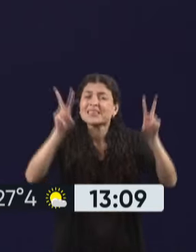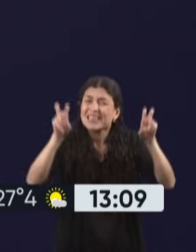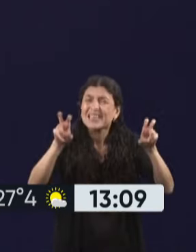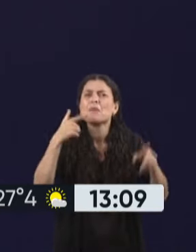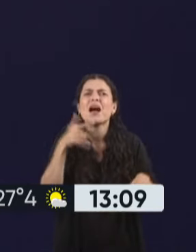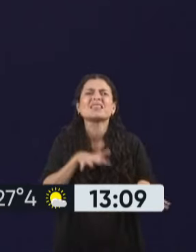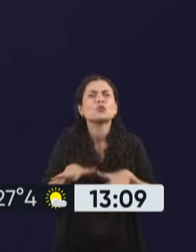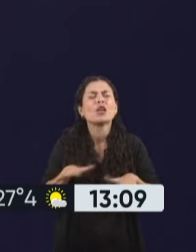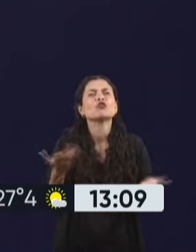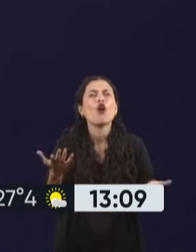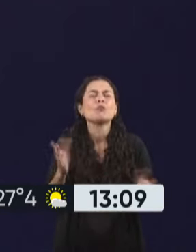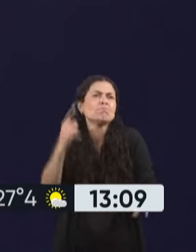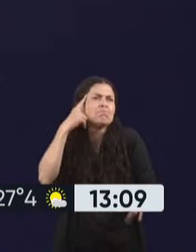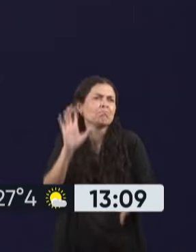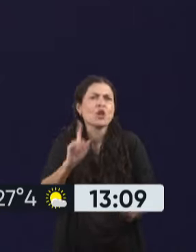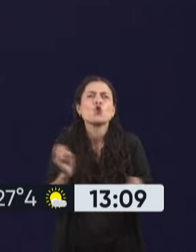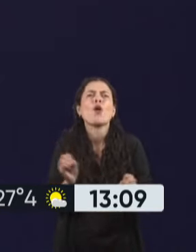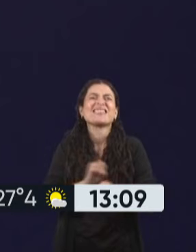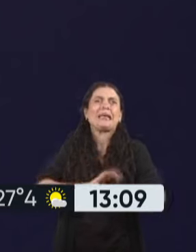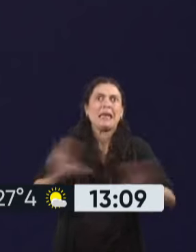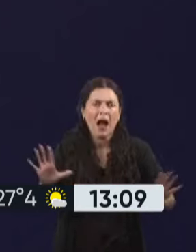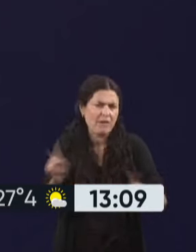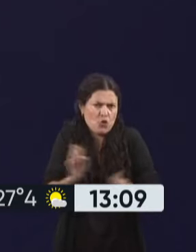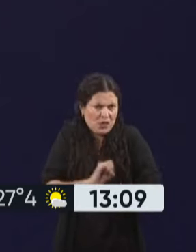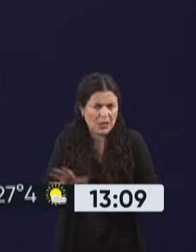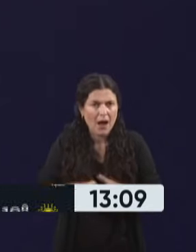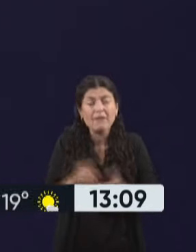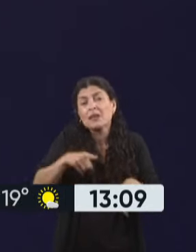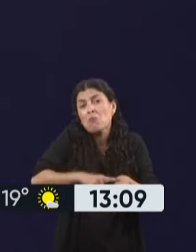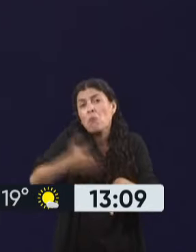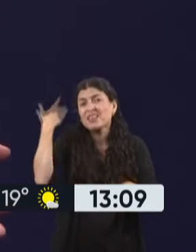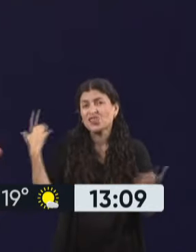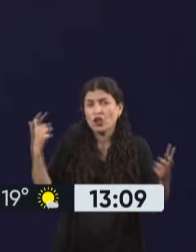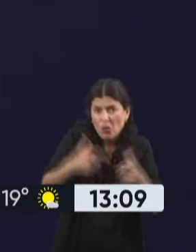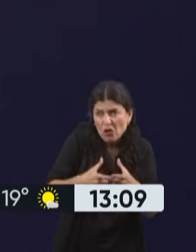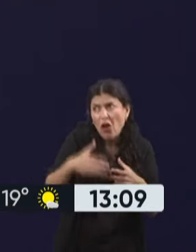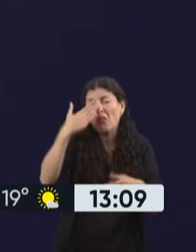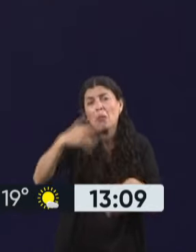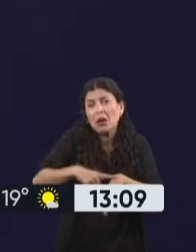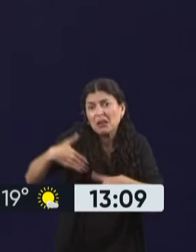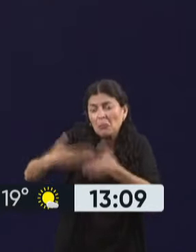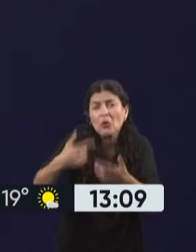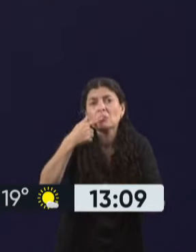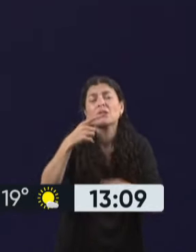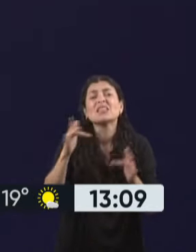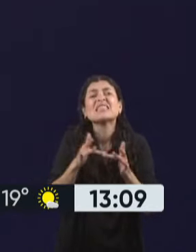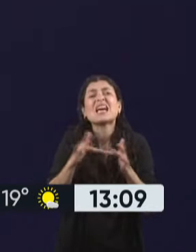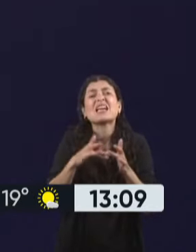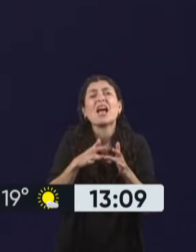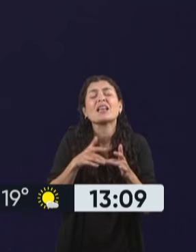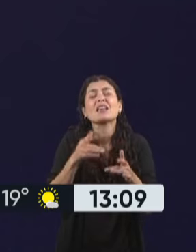muy menor, digamos, ya te digo, no fue una reunión, un tuit. Lo que pasa es que, bueno, entendemos